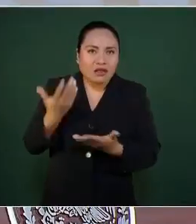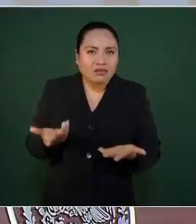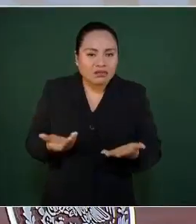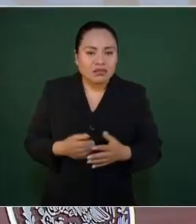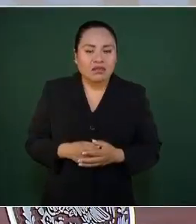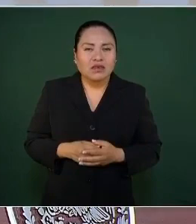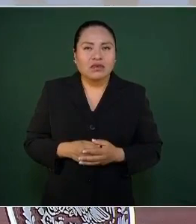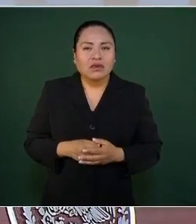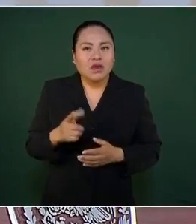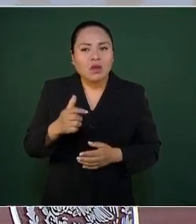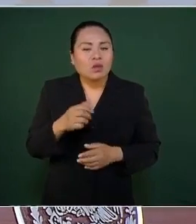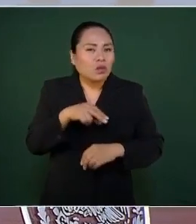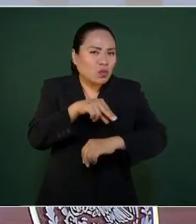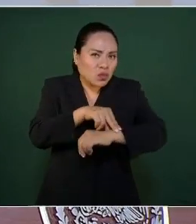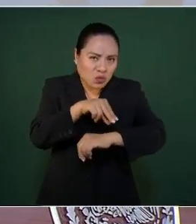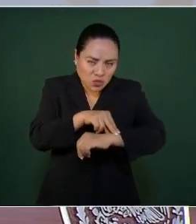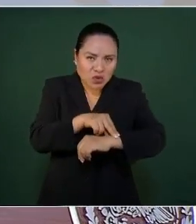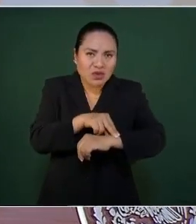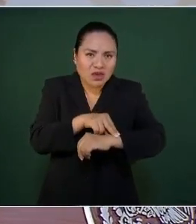de